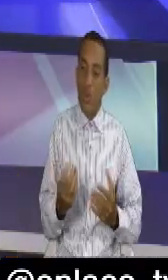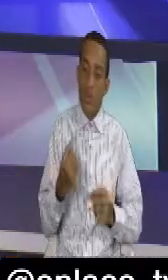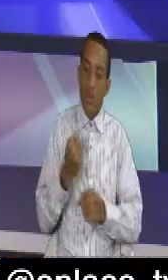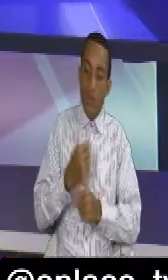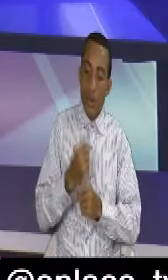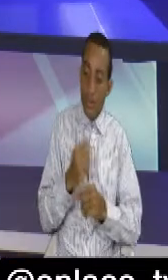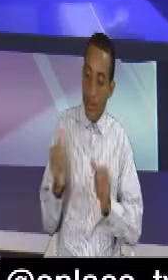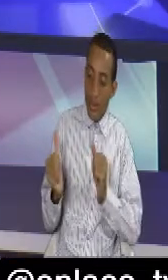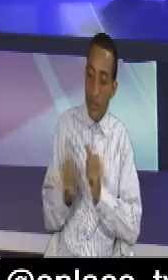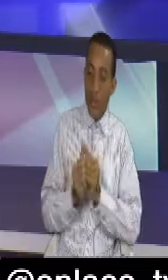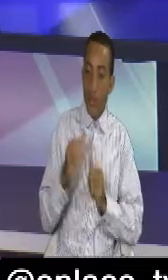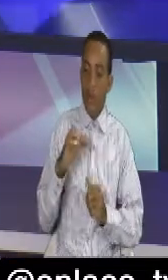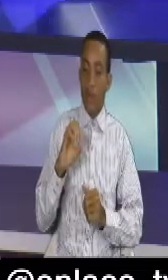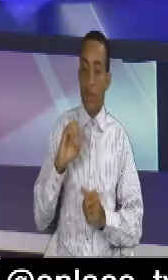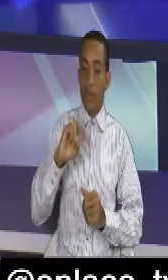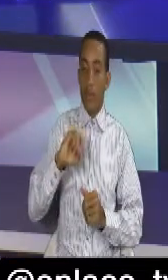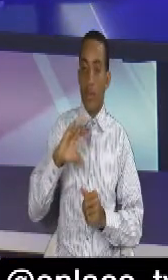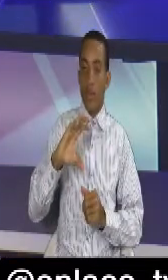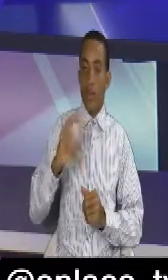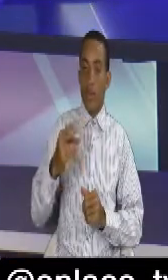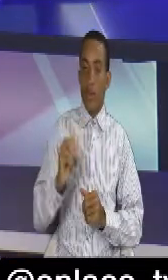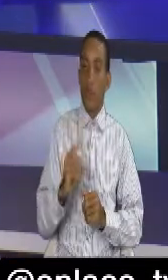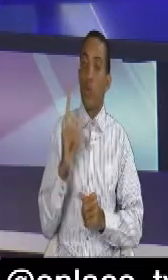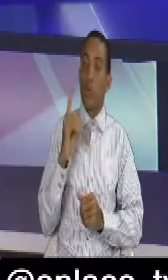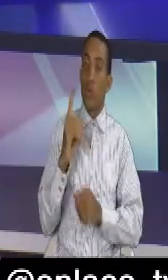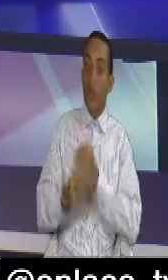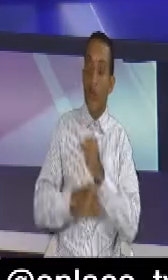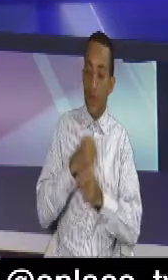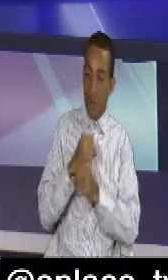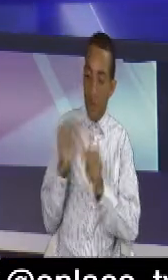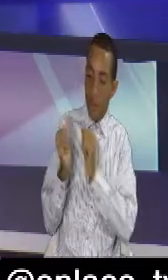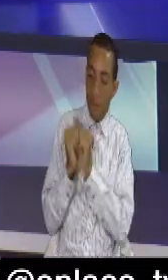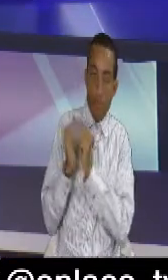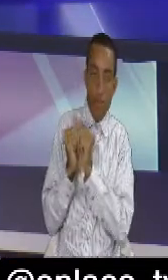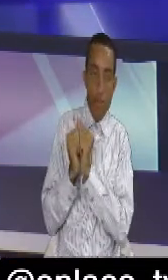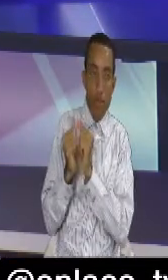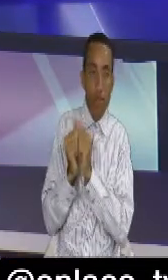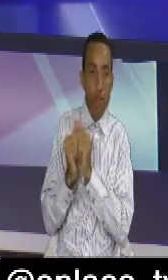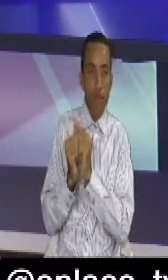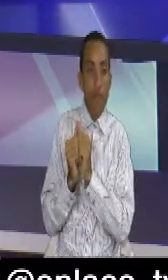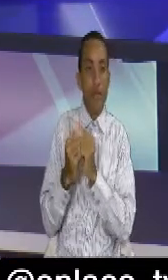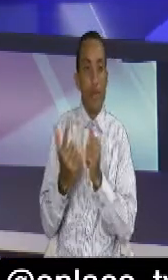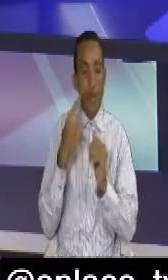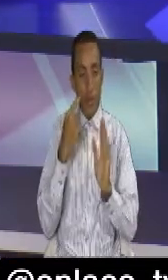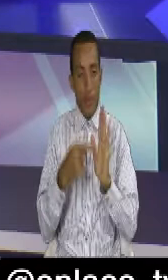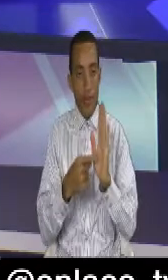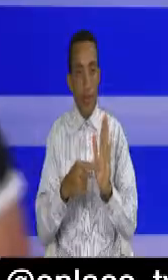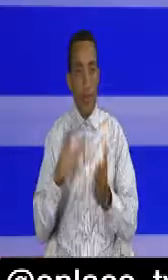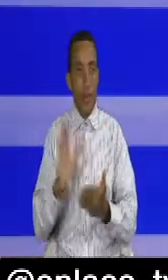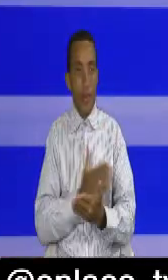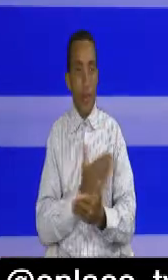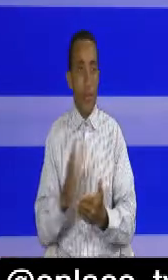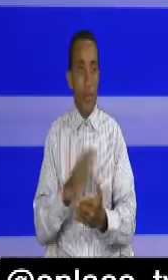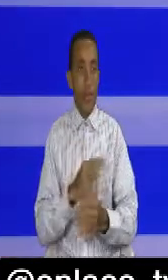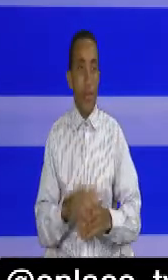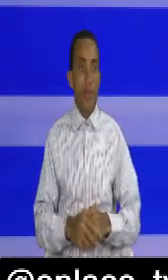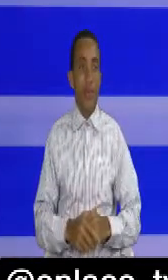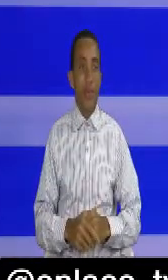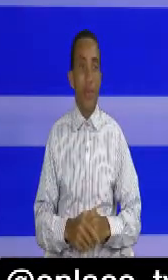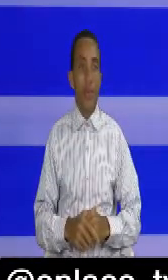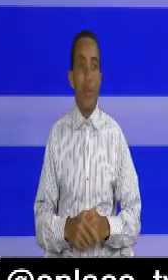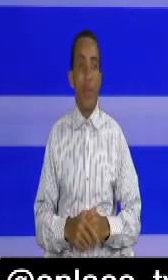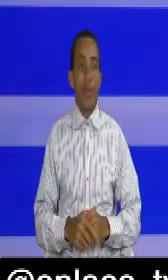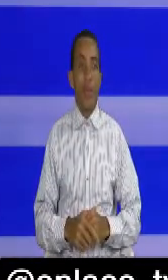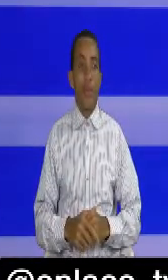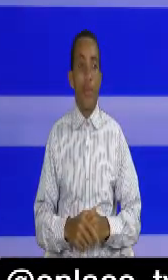de Cristian Mendoza, cumplirse ya un año de estar juntos? Y bueno, hoy promocionando estos dos sencillos. Bueno, sí, llevó